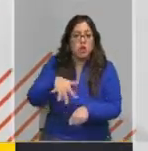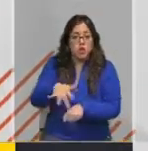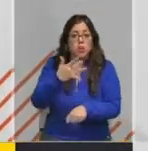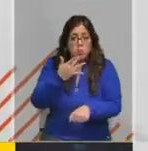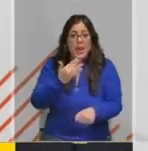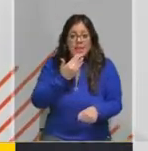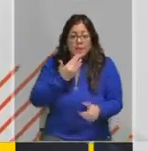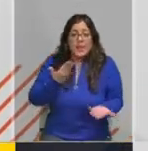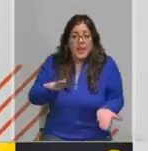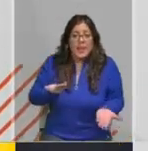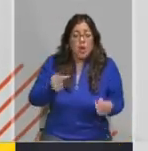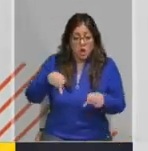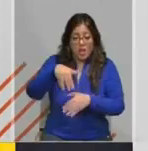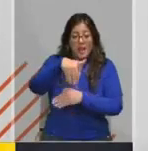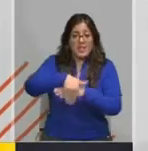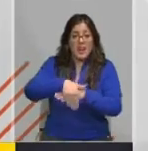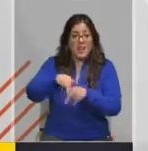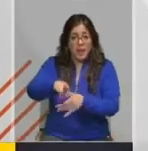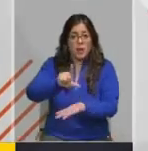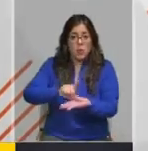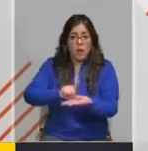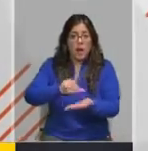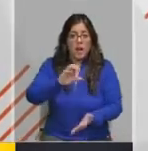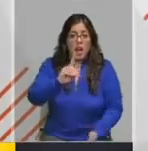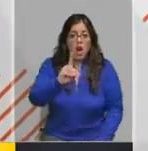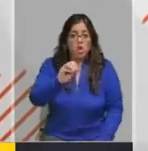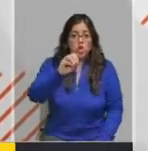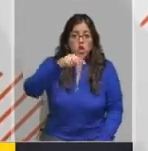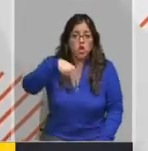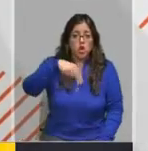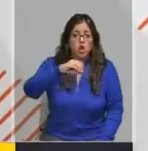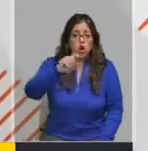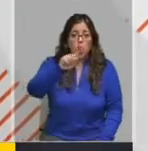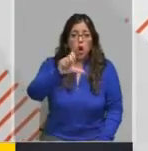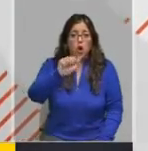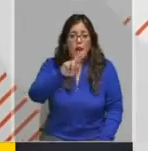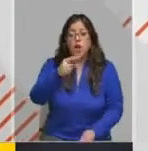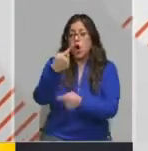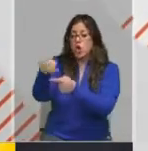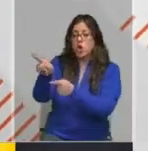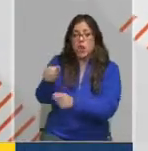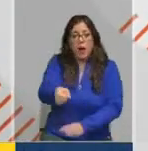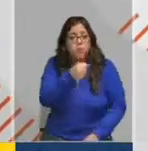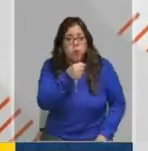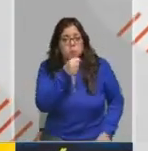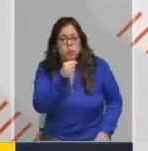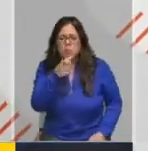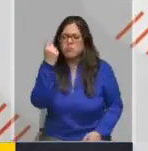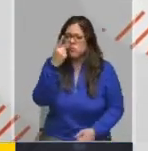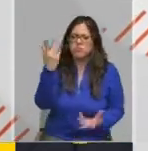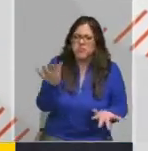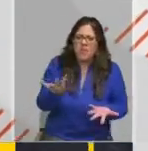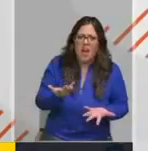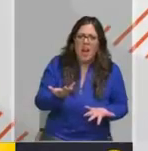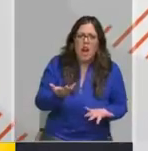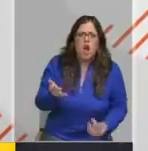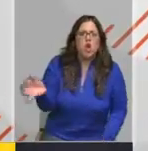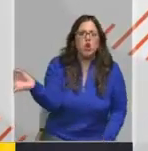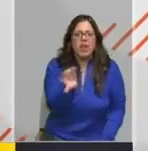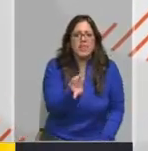discusión durante esta tarde ahí en el espacio de Don Oscar con los otros medios de comunicación para saber en este caso lo que decía el dueño y